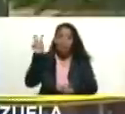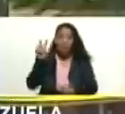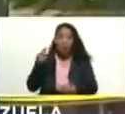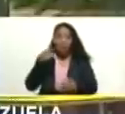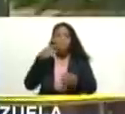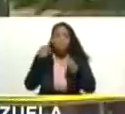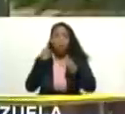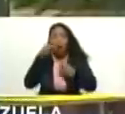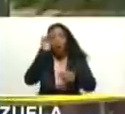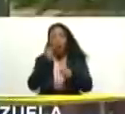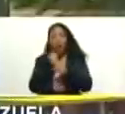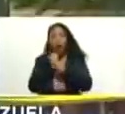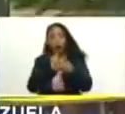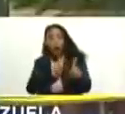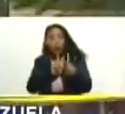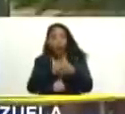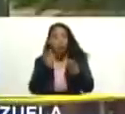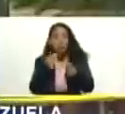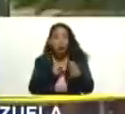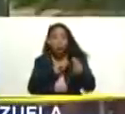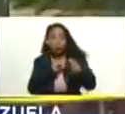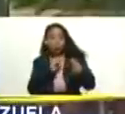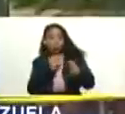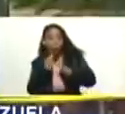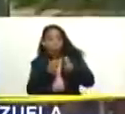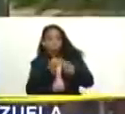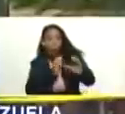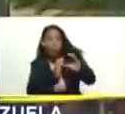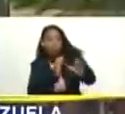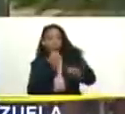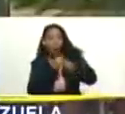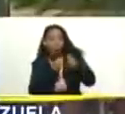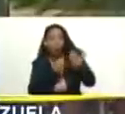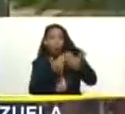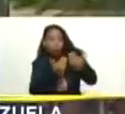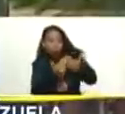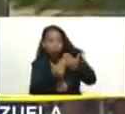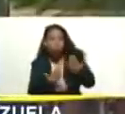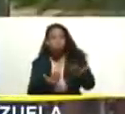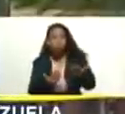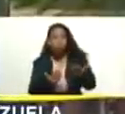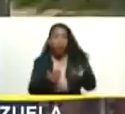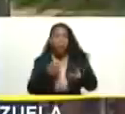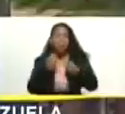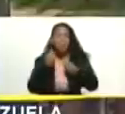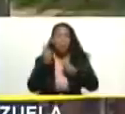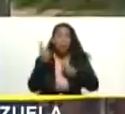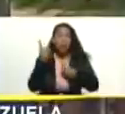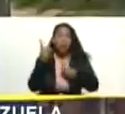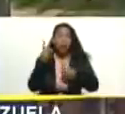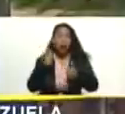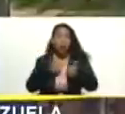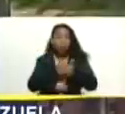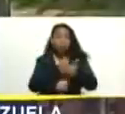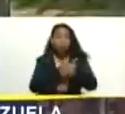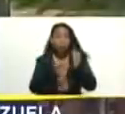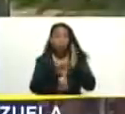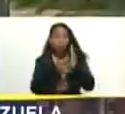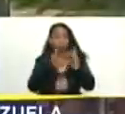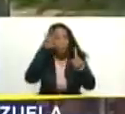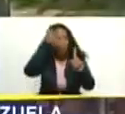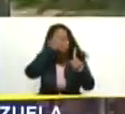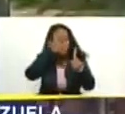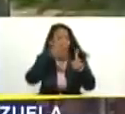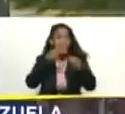de manera más cercana, de manera que podamos ayudar a Venezuela con la asistencia técnica, la